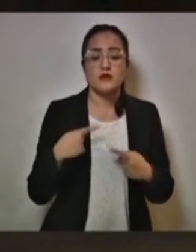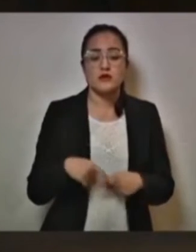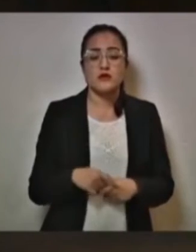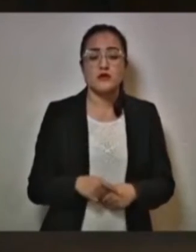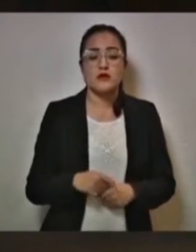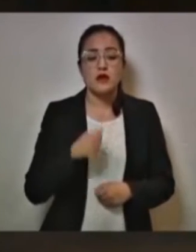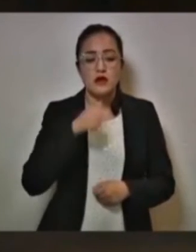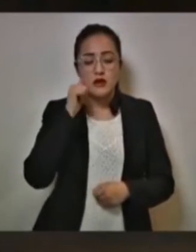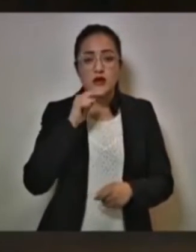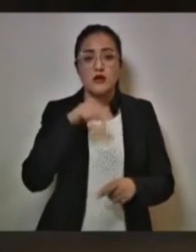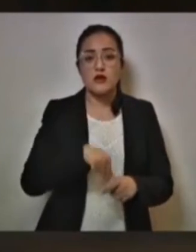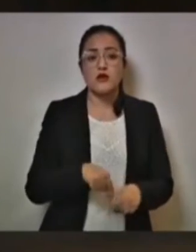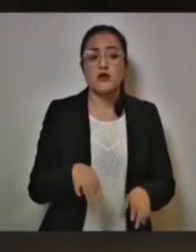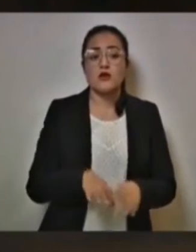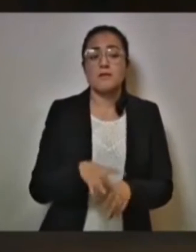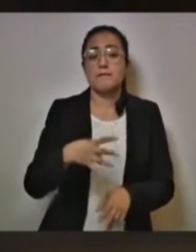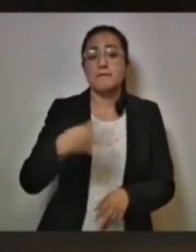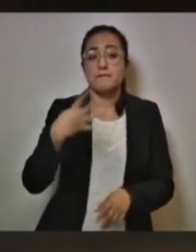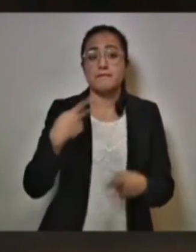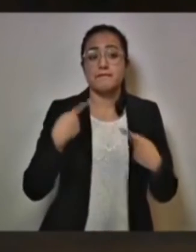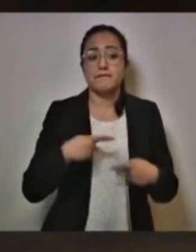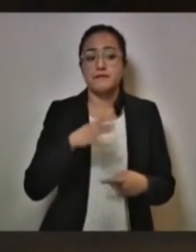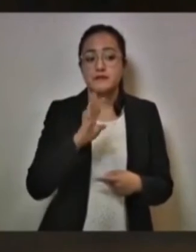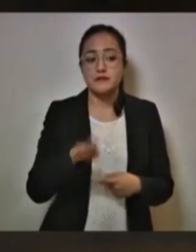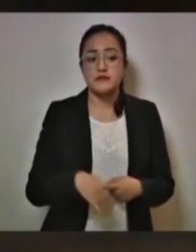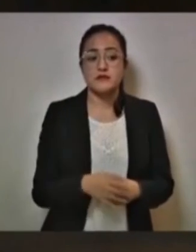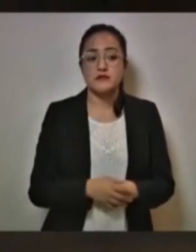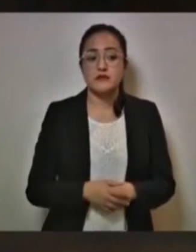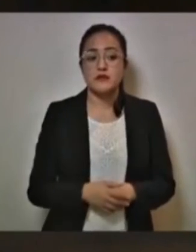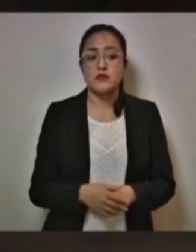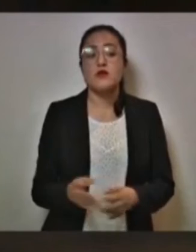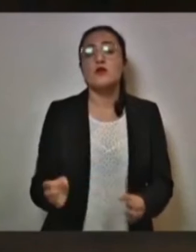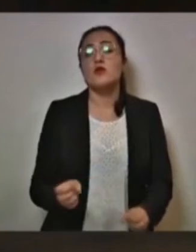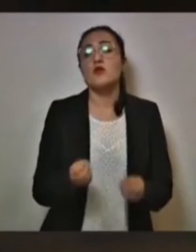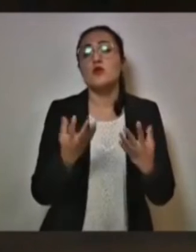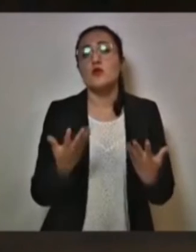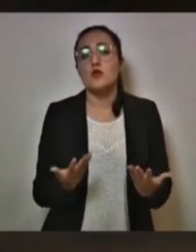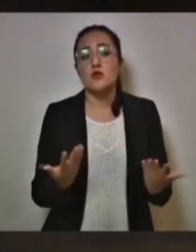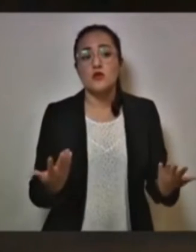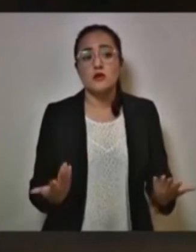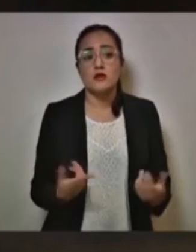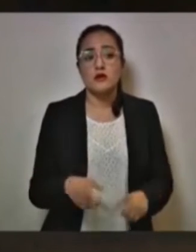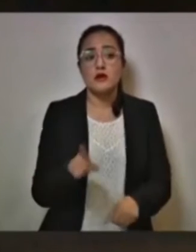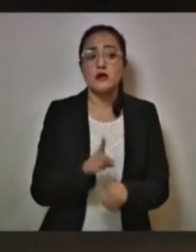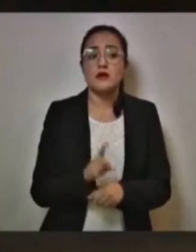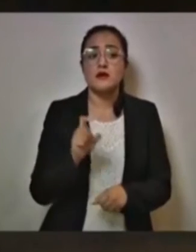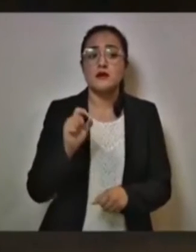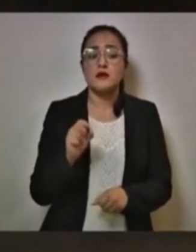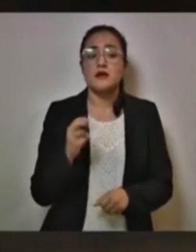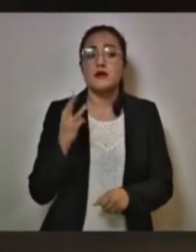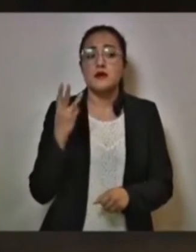teniendo de ayer a hoy una diferencia de 14, de las cuales el día 23